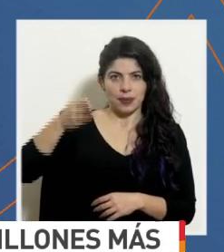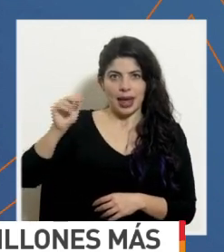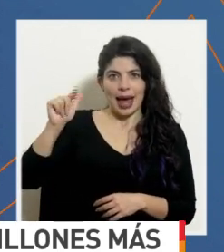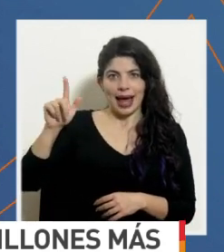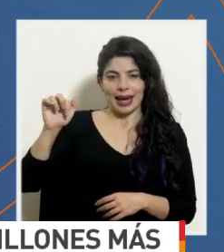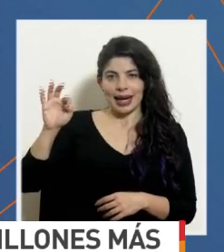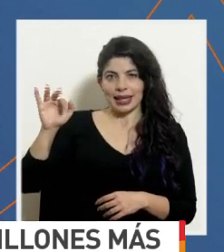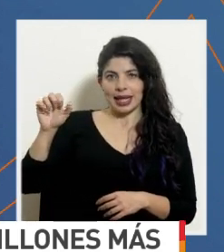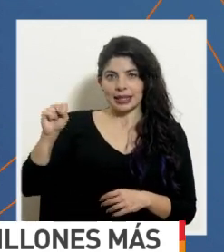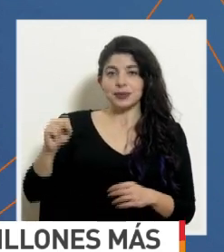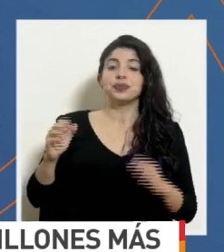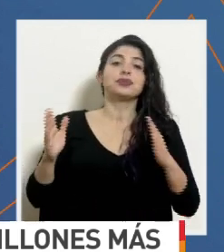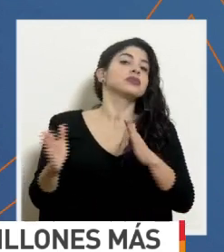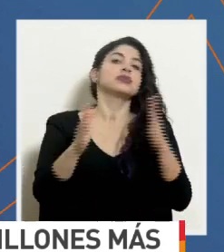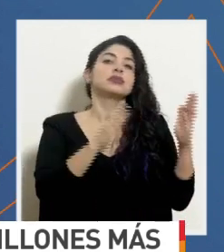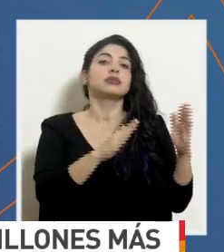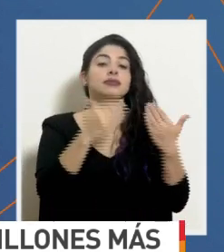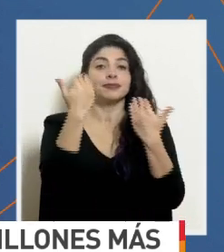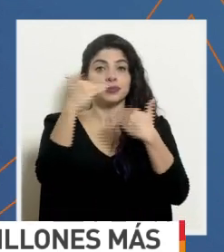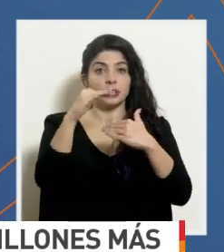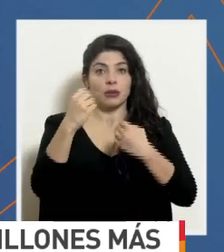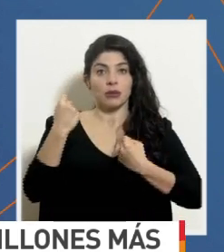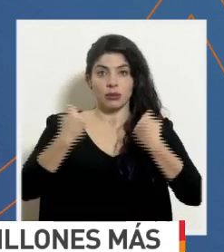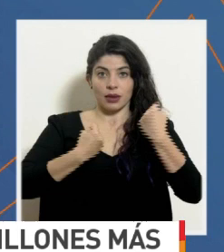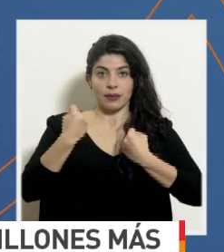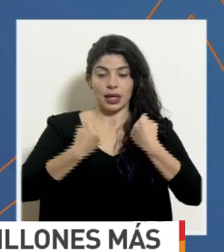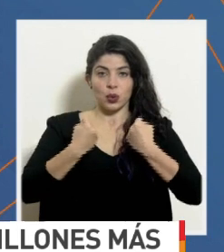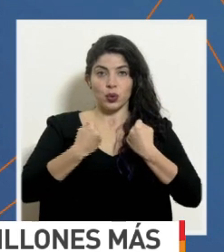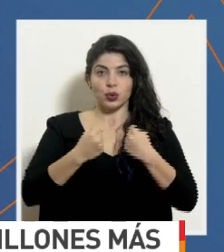presidencia.go.cr/inclinada-alertas. Y en el caso de la restricción vehicular,